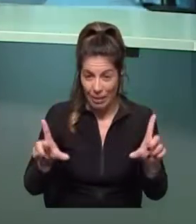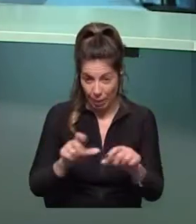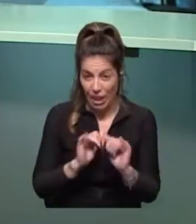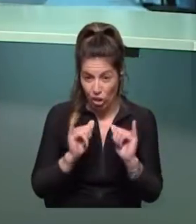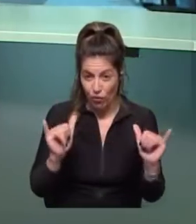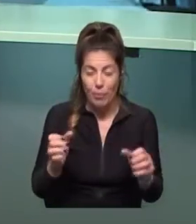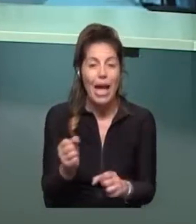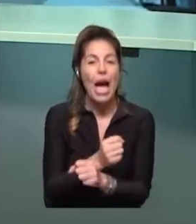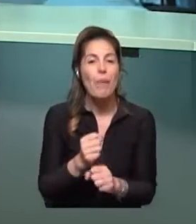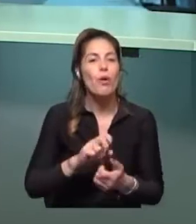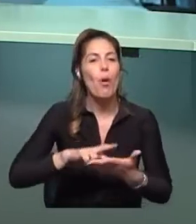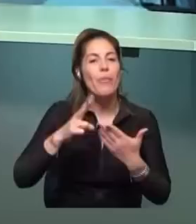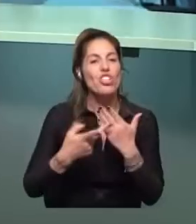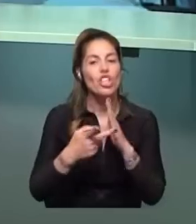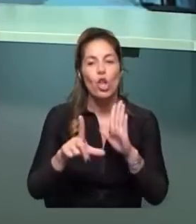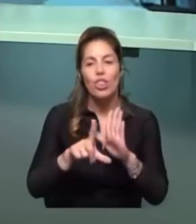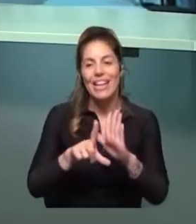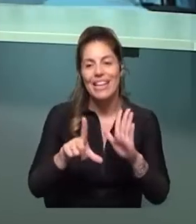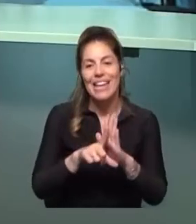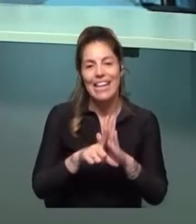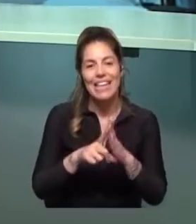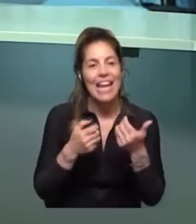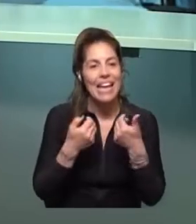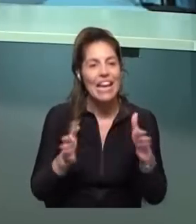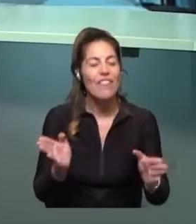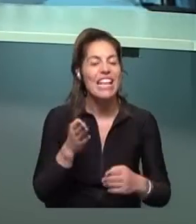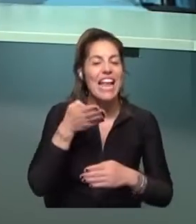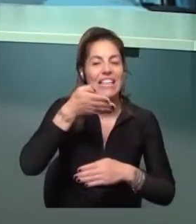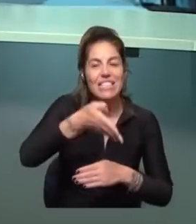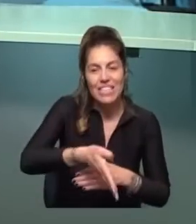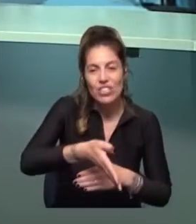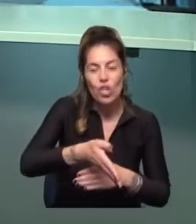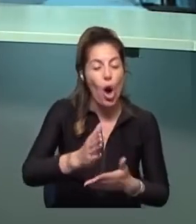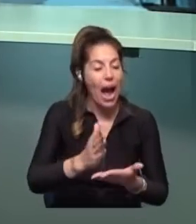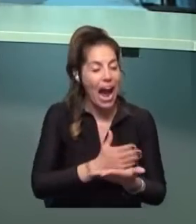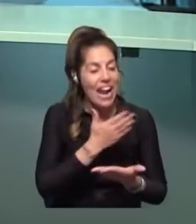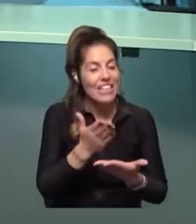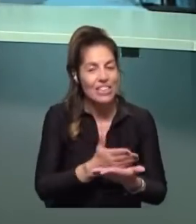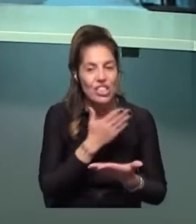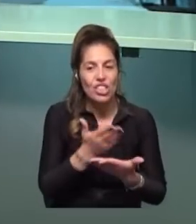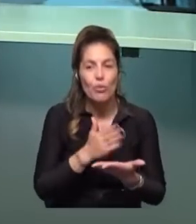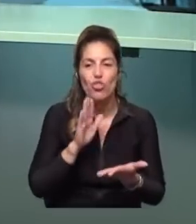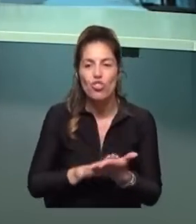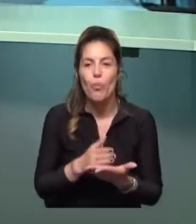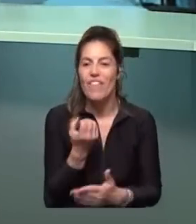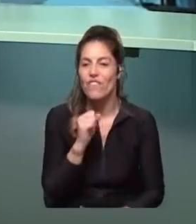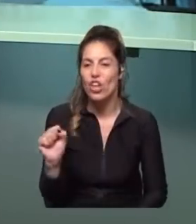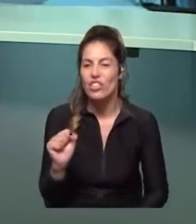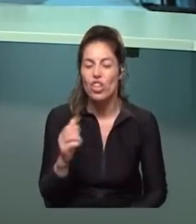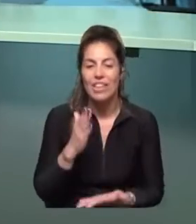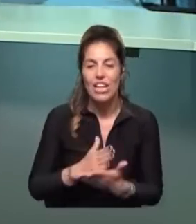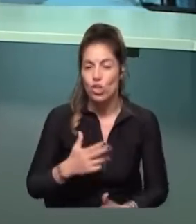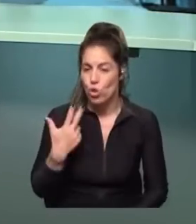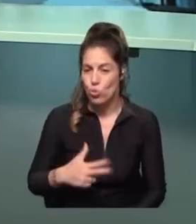aprobó un proyecto de ley que abre el acceso a los archivos sobre violaciones a los Derechos Humanos